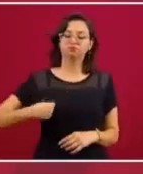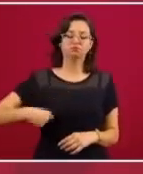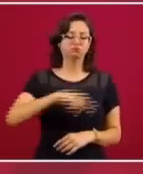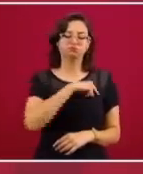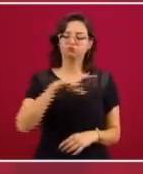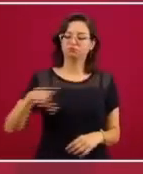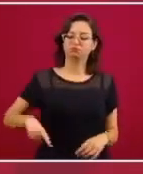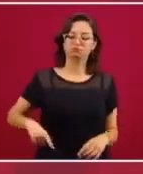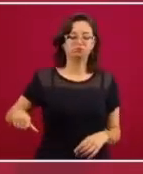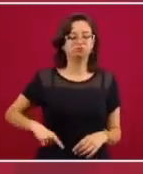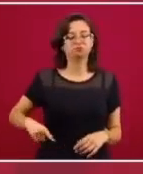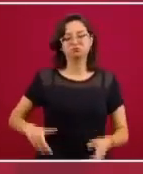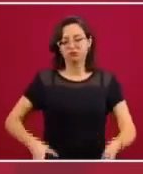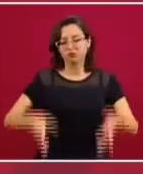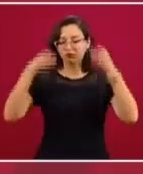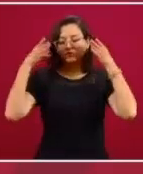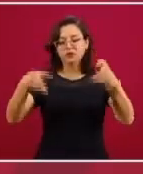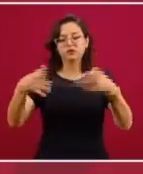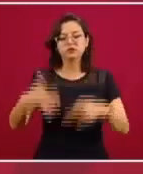acabar con la corrupción,